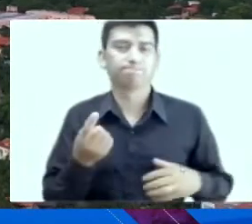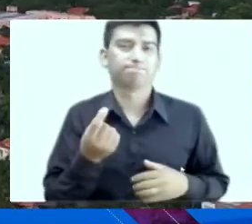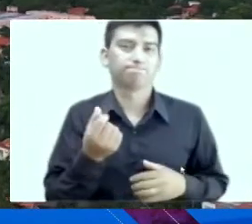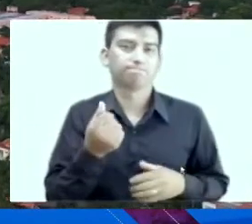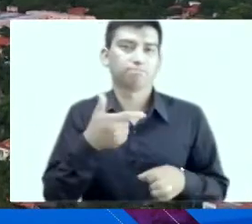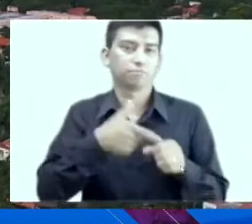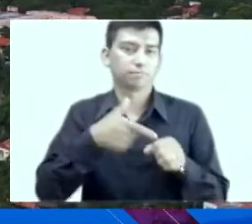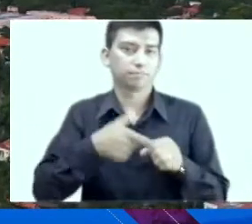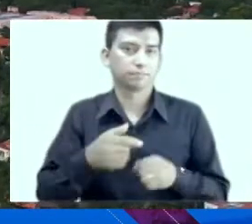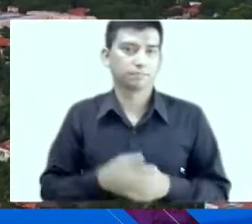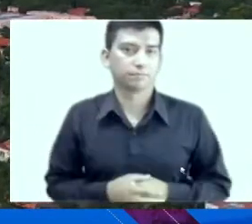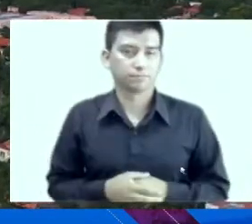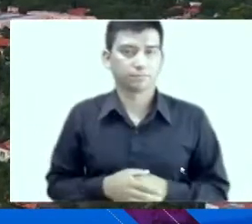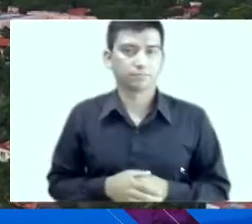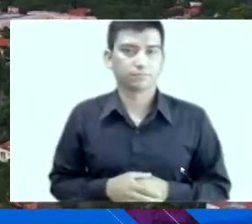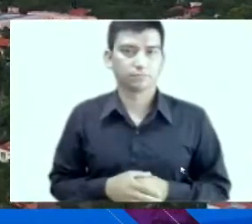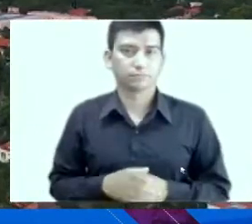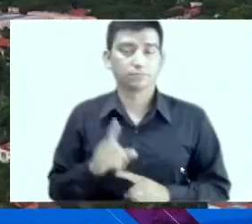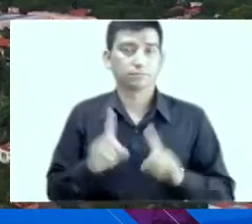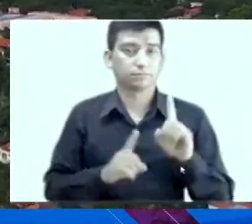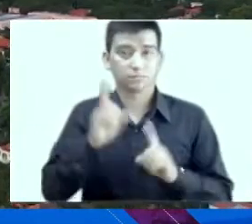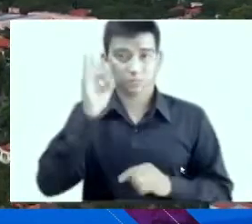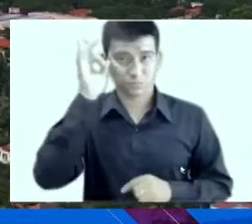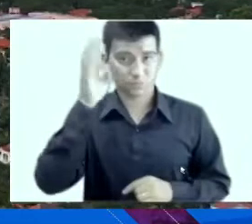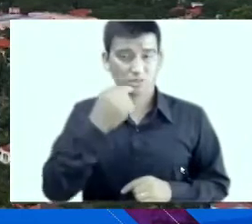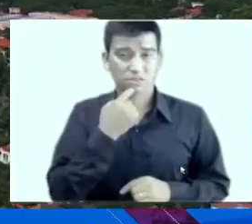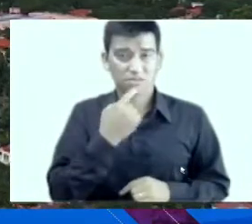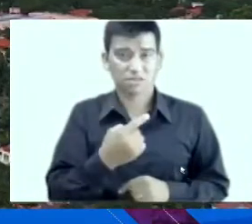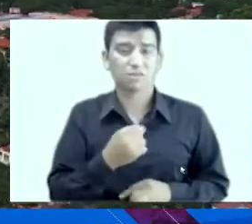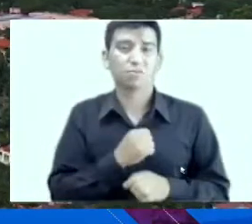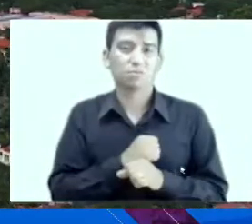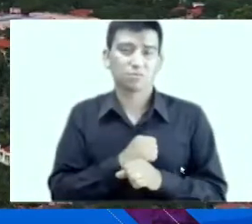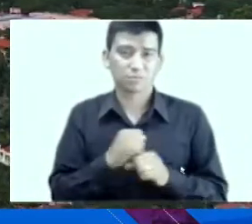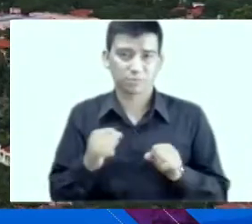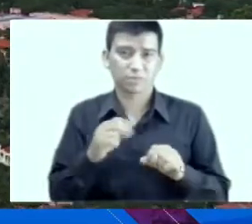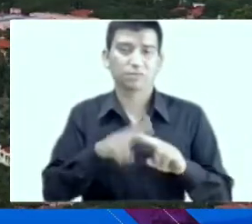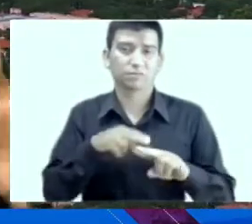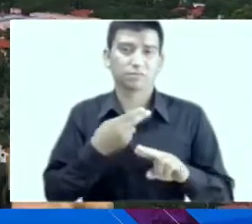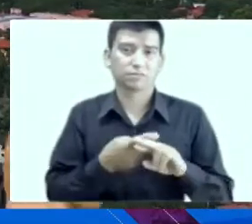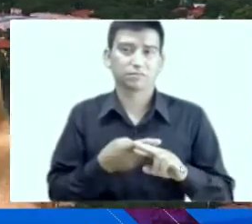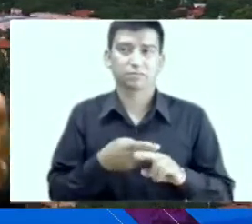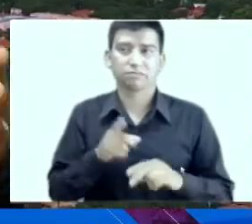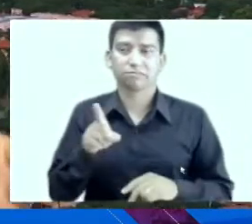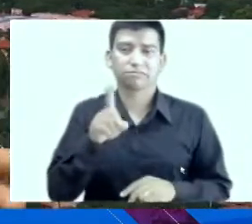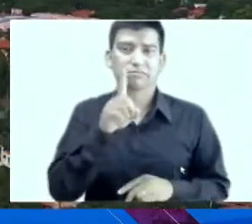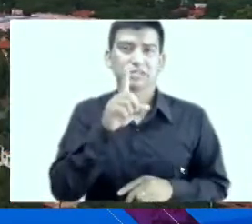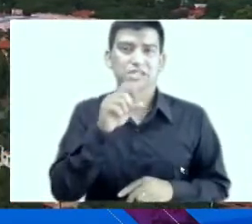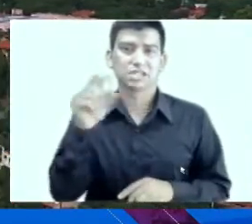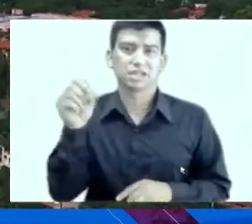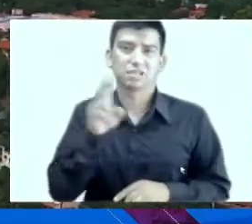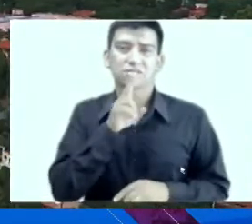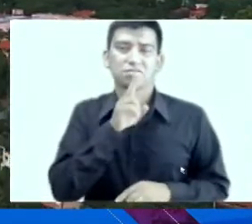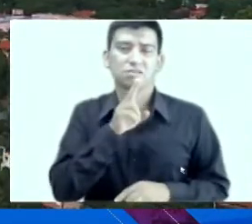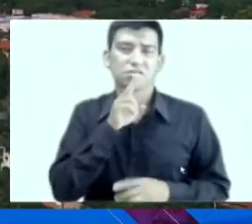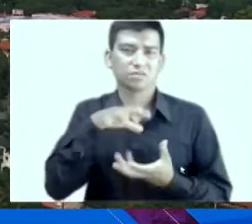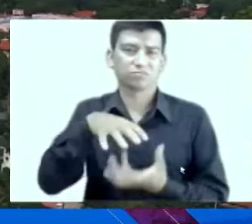podemos precisarlo, pero algunos expertos hablan de que tal vez vamos a estar rondando otra vez el precio de $100 por barril. Madre y santa. Obviamente